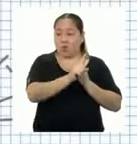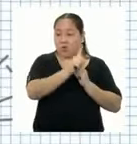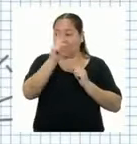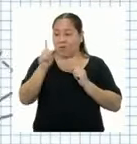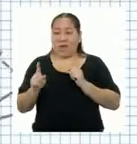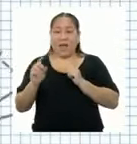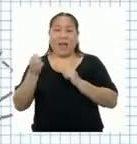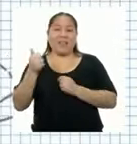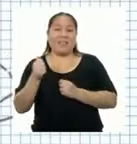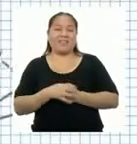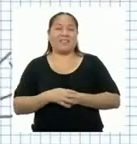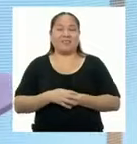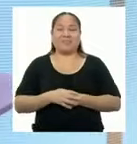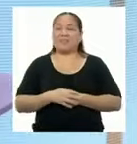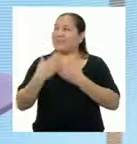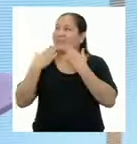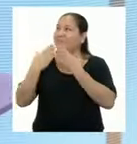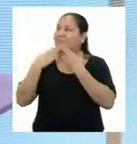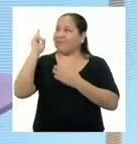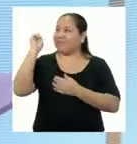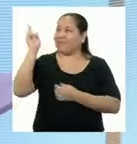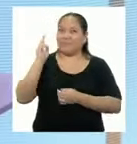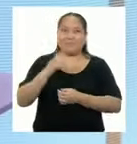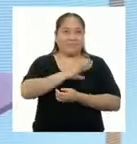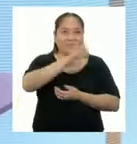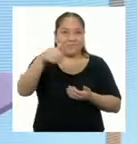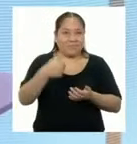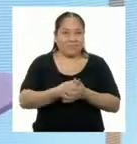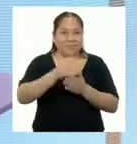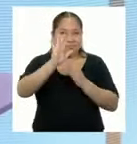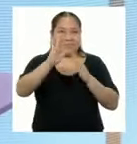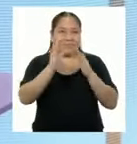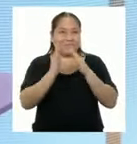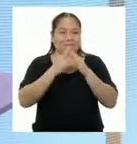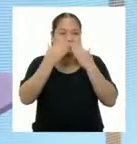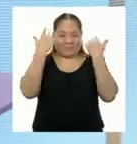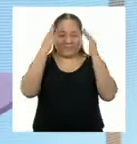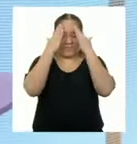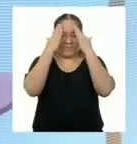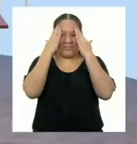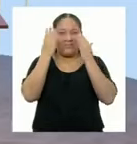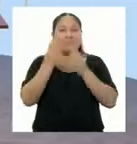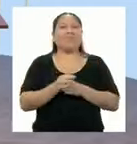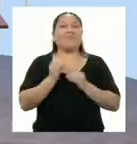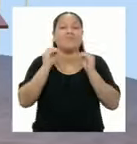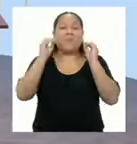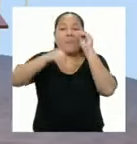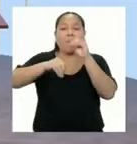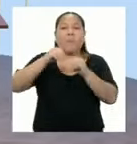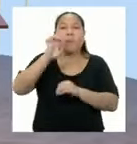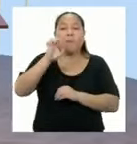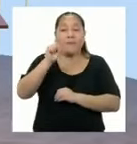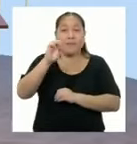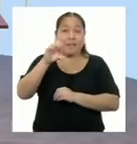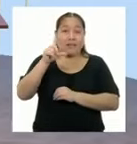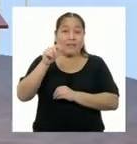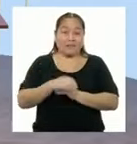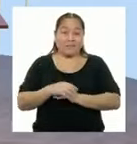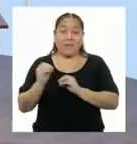gracias, profesora. Ahora sí, todas y todos en casa ya saben cómo calcular la escala para poder